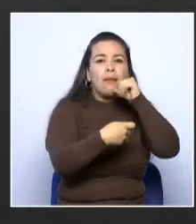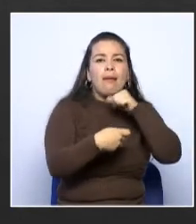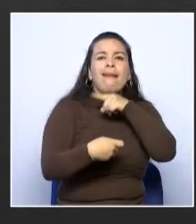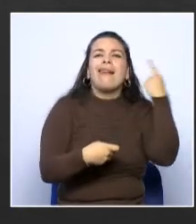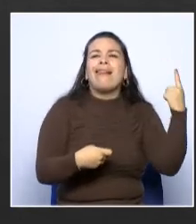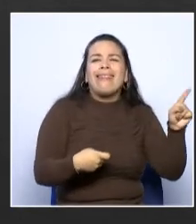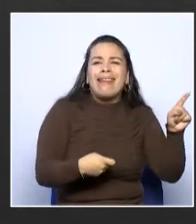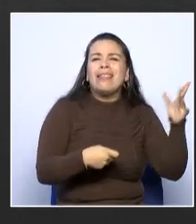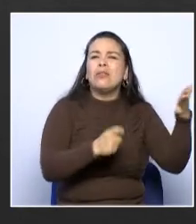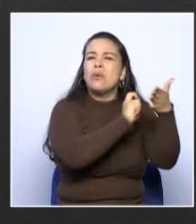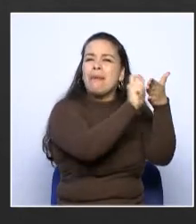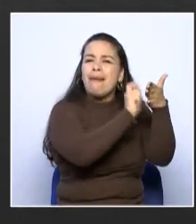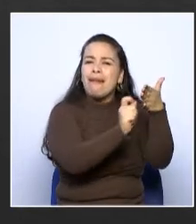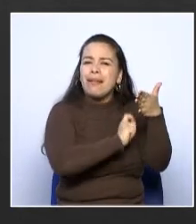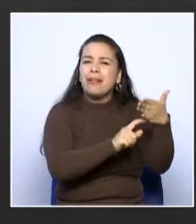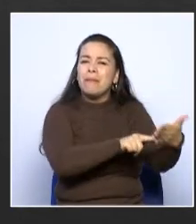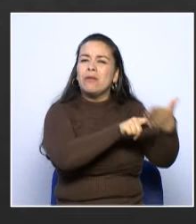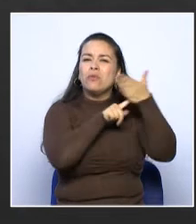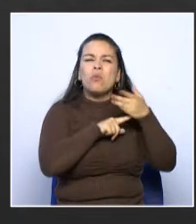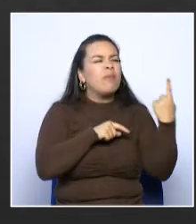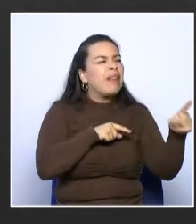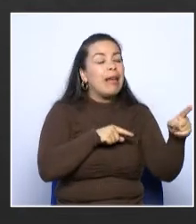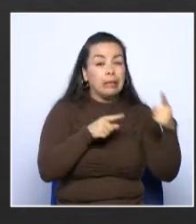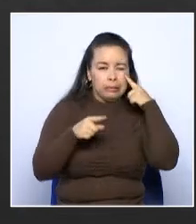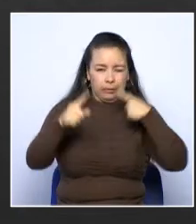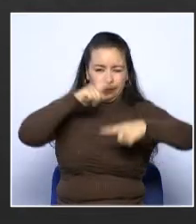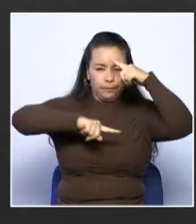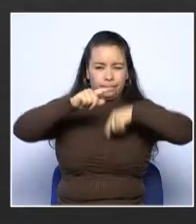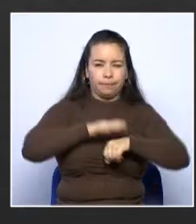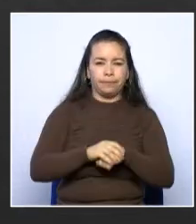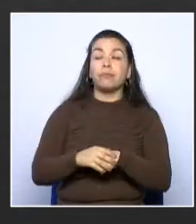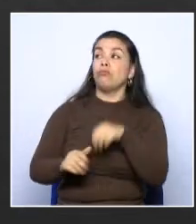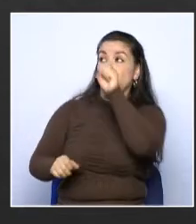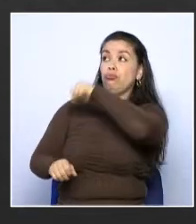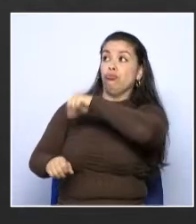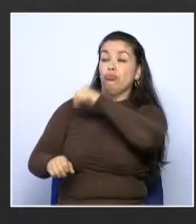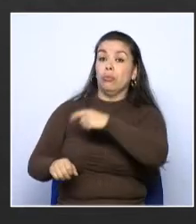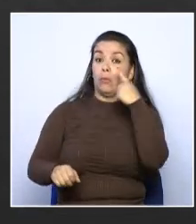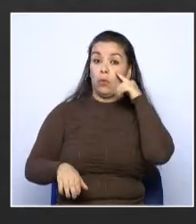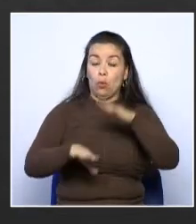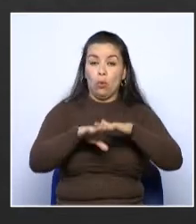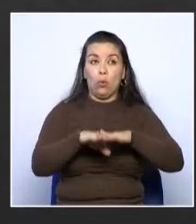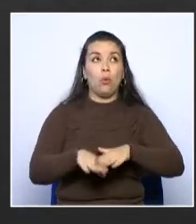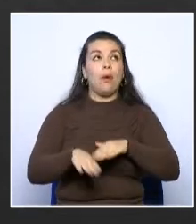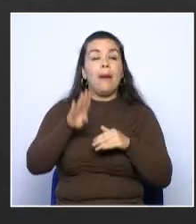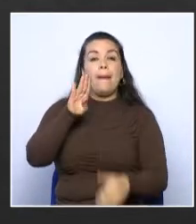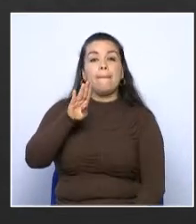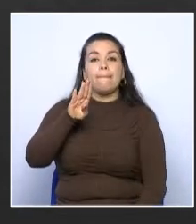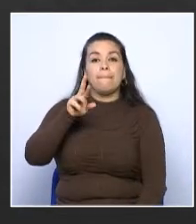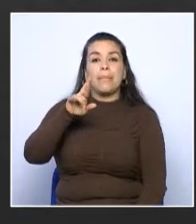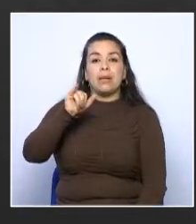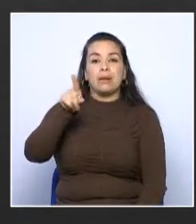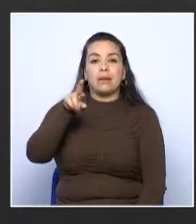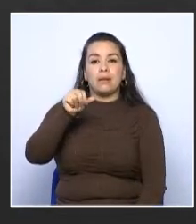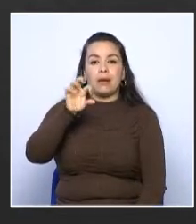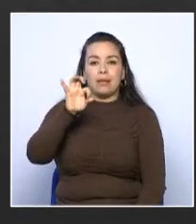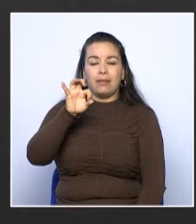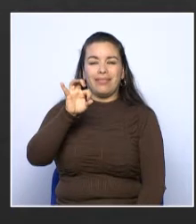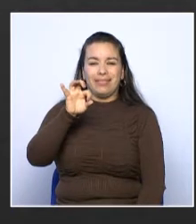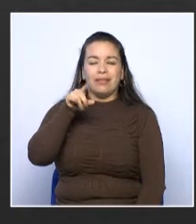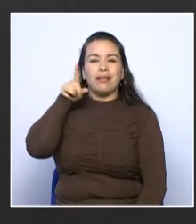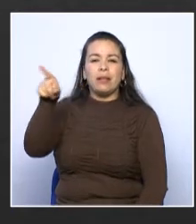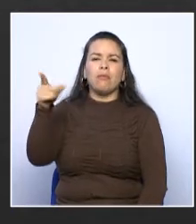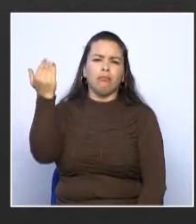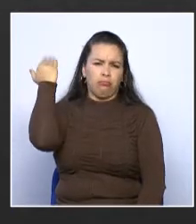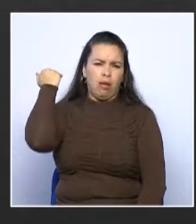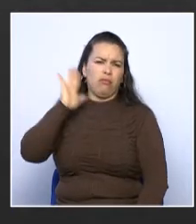ellas nos escriben en ese estudio de mama. Sí. Lo que es el BIRADS, que me imagino que todas las mujeres que se han hecho alguna vez en su